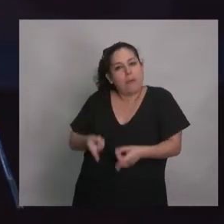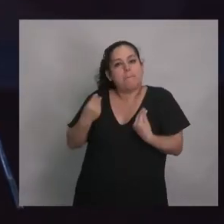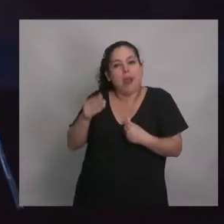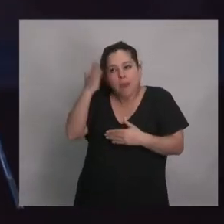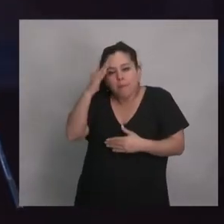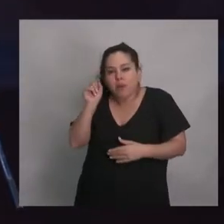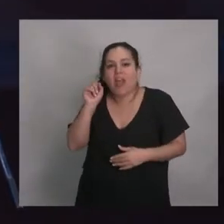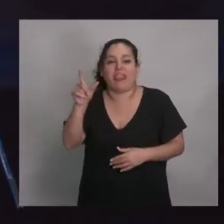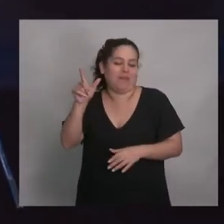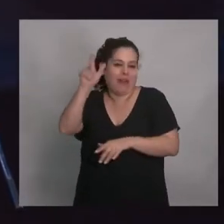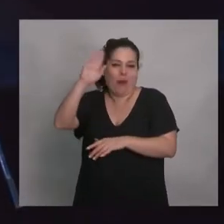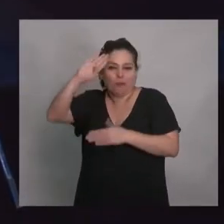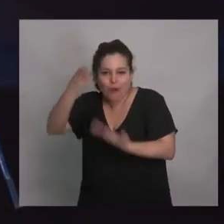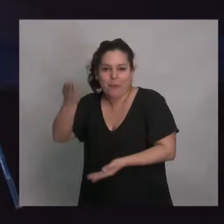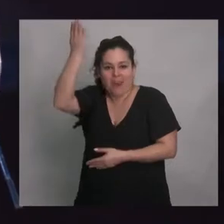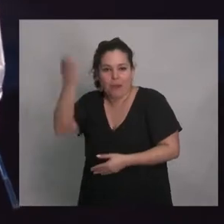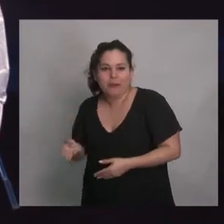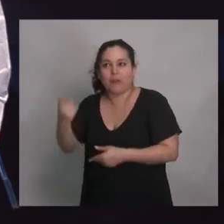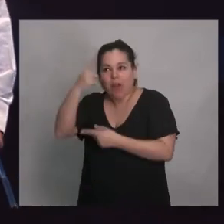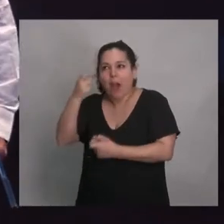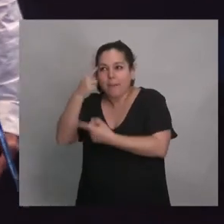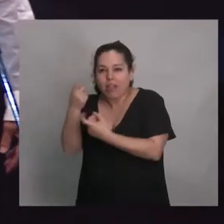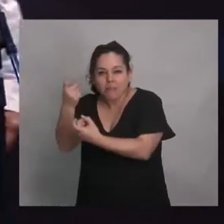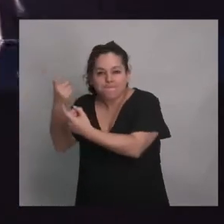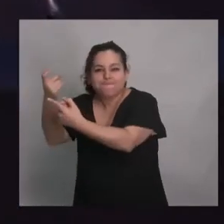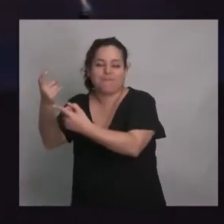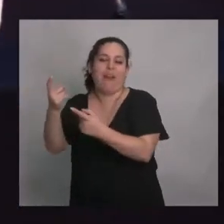su memoria y todo lo que aprendimos de él gracias